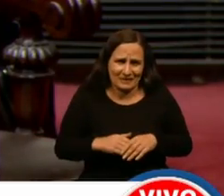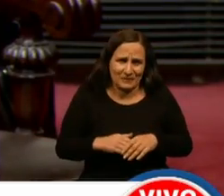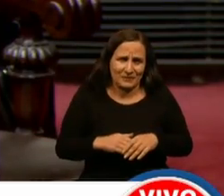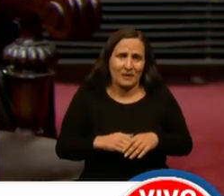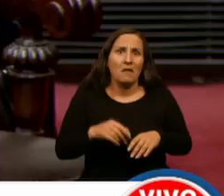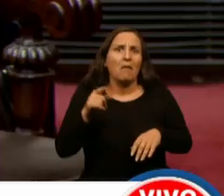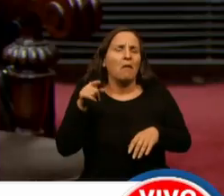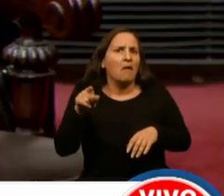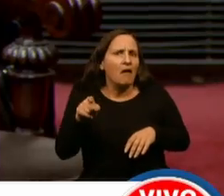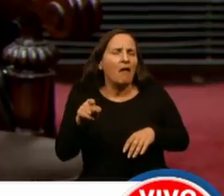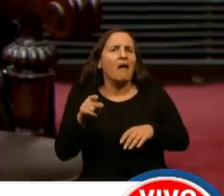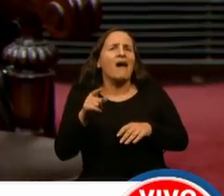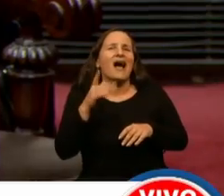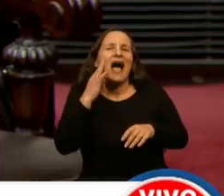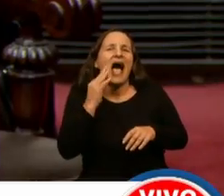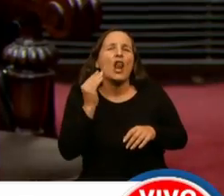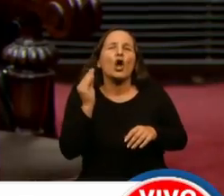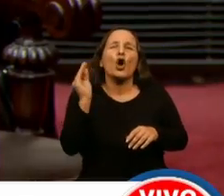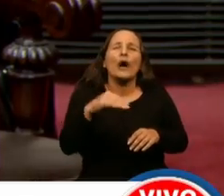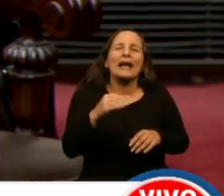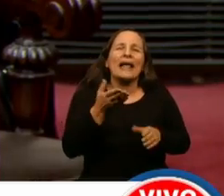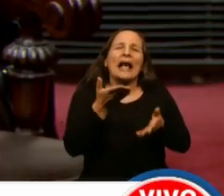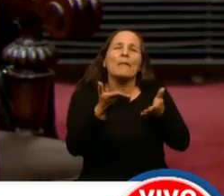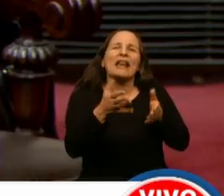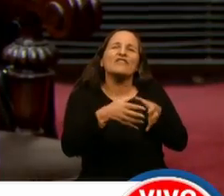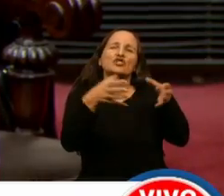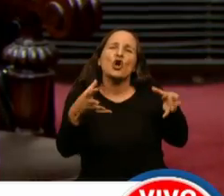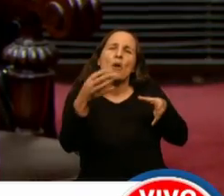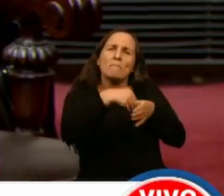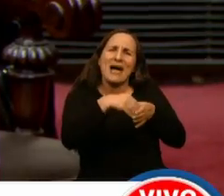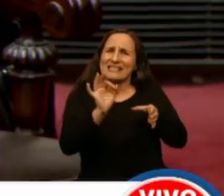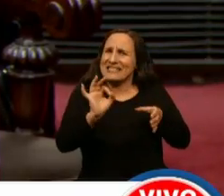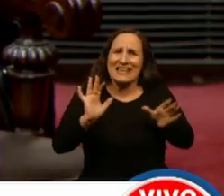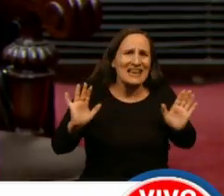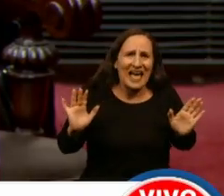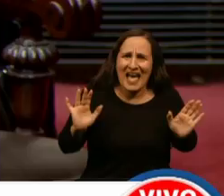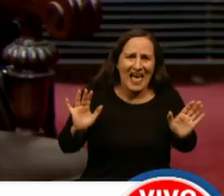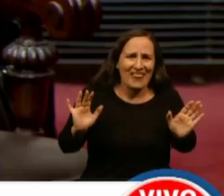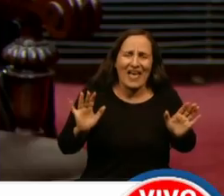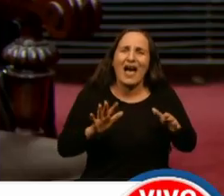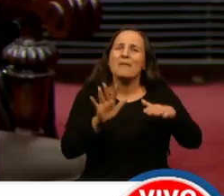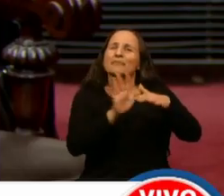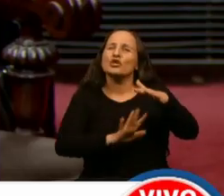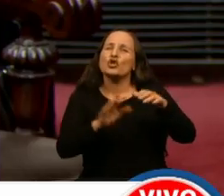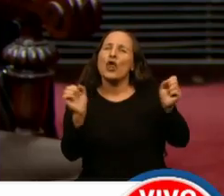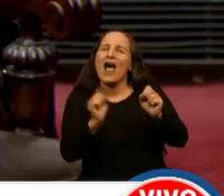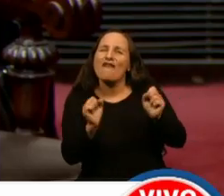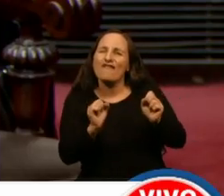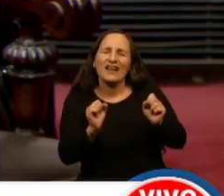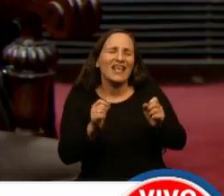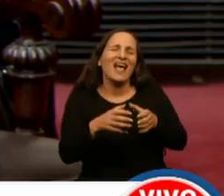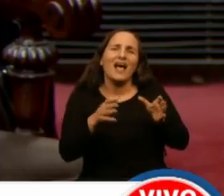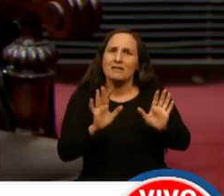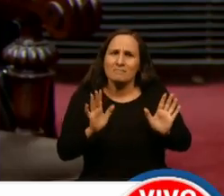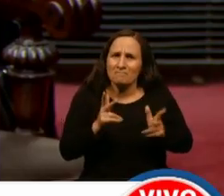poder agregar ningún beneficiario más de este beneficio en zona fría y ahora